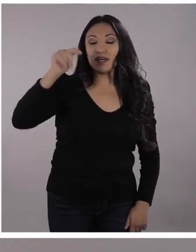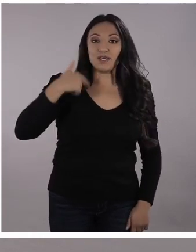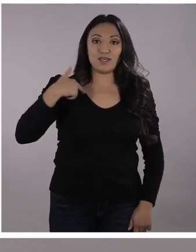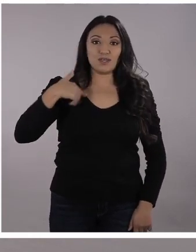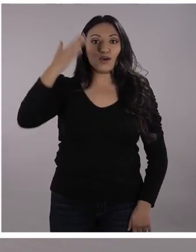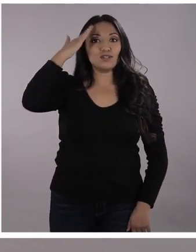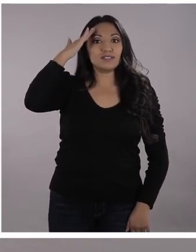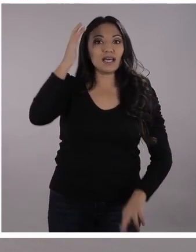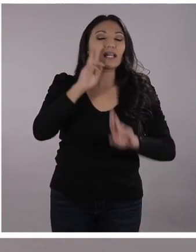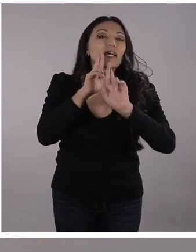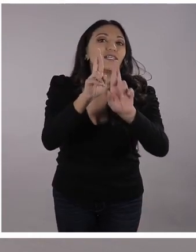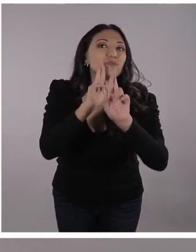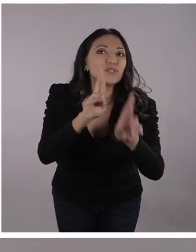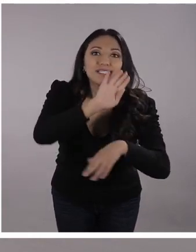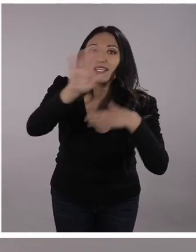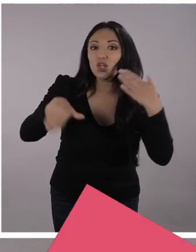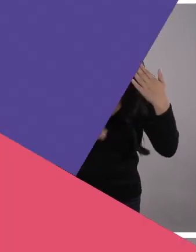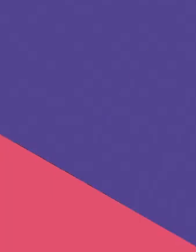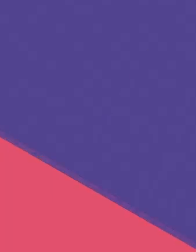todo lo conoce.